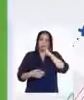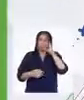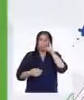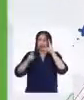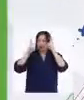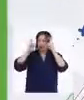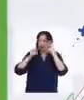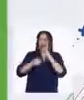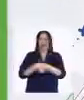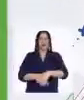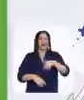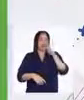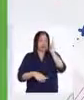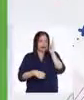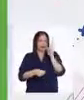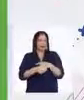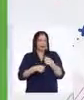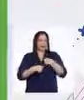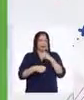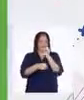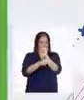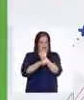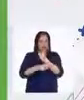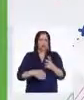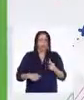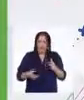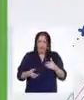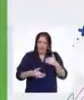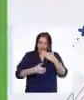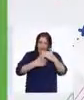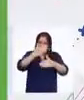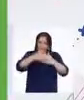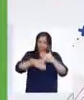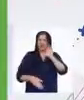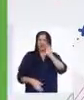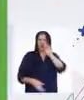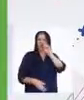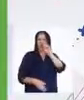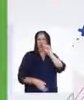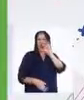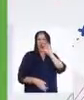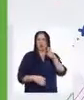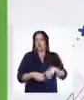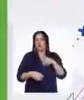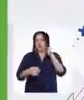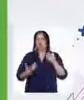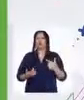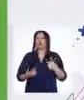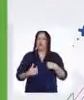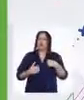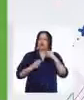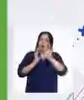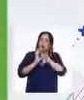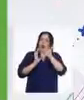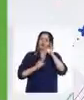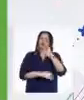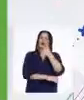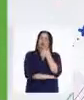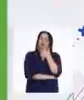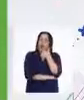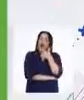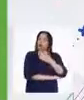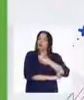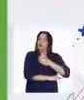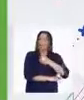coach. Y en ese proceso de coach fue que redescubrí las cosas que me encantaban hacer y que